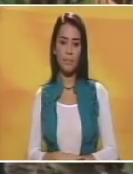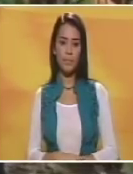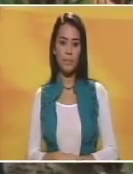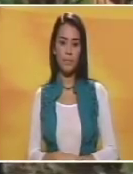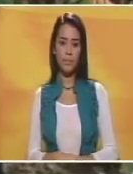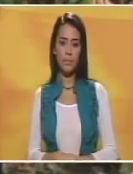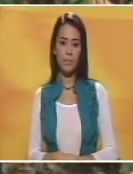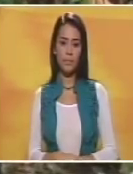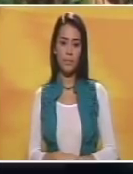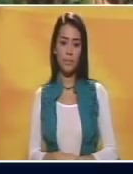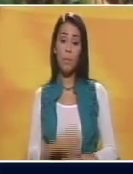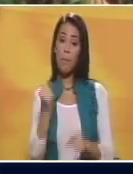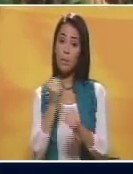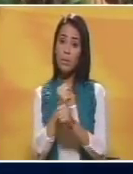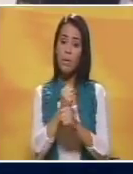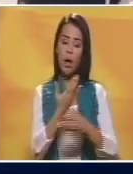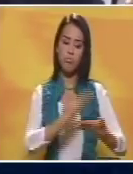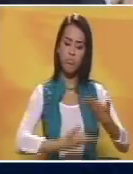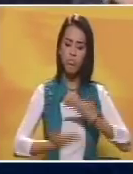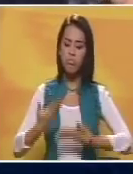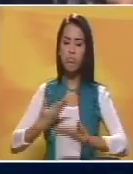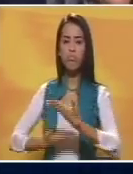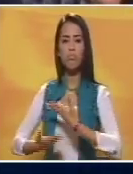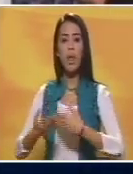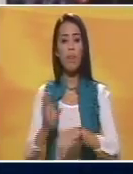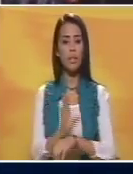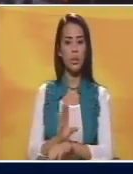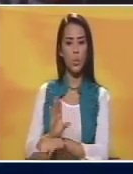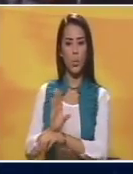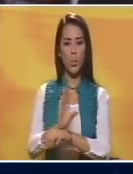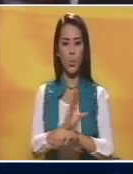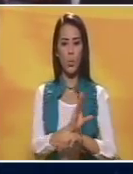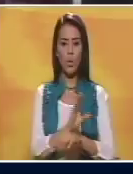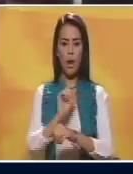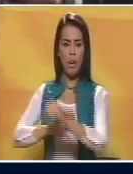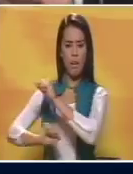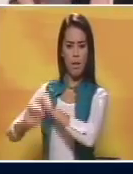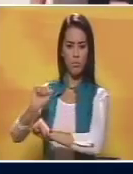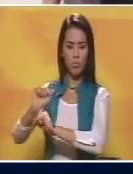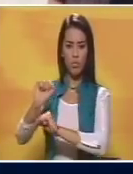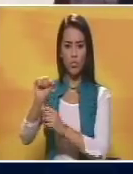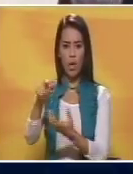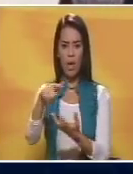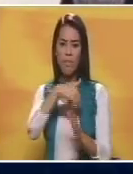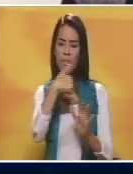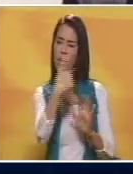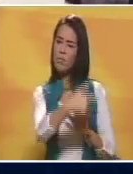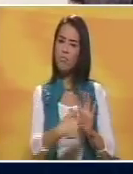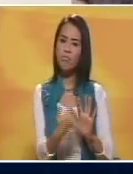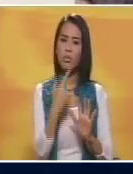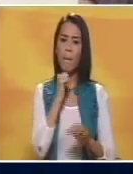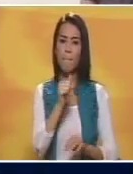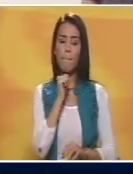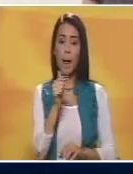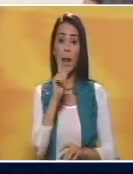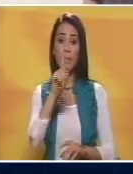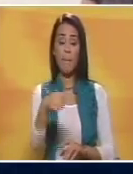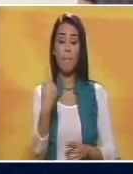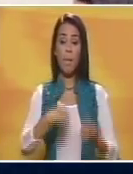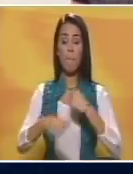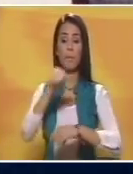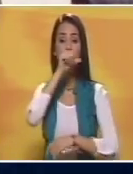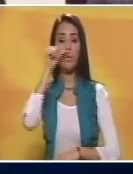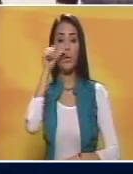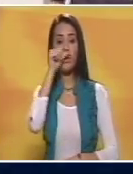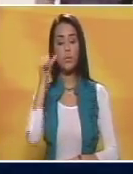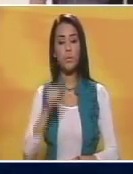Vamos a cooperar mucho más en materia de seguridad, en materia de lucha contra la delincuencia, en materia de lucha contra el narcotráfico, y